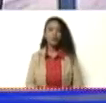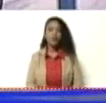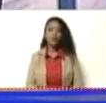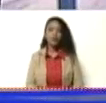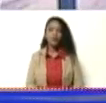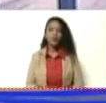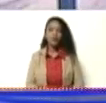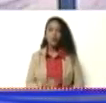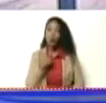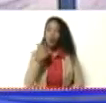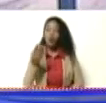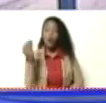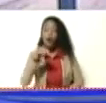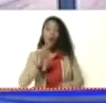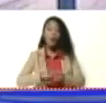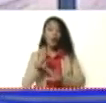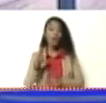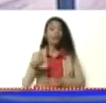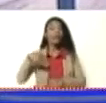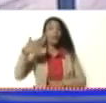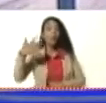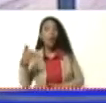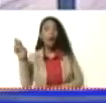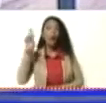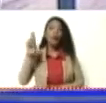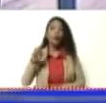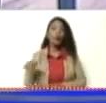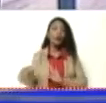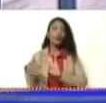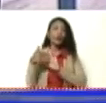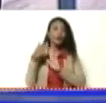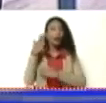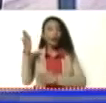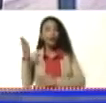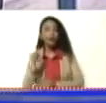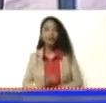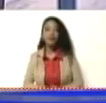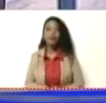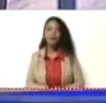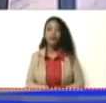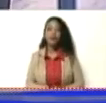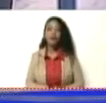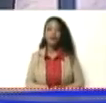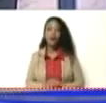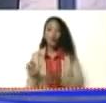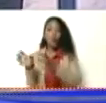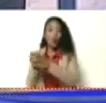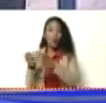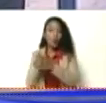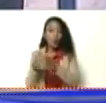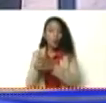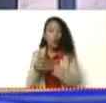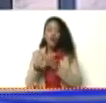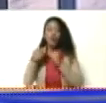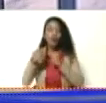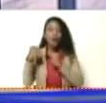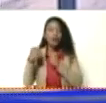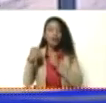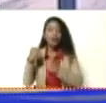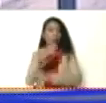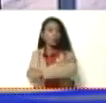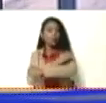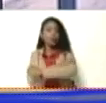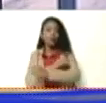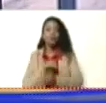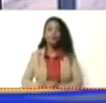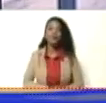No digo más porque después lo utilizan en contra de él los sectores supremacistas de ultraderecha.